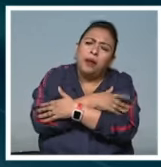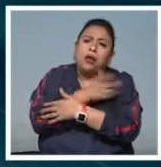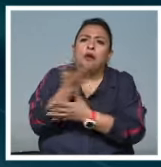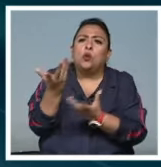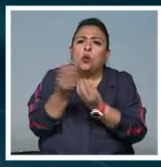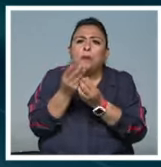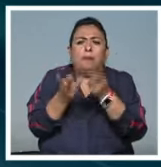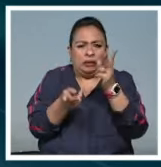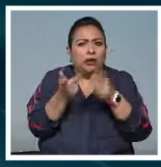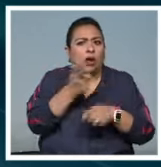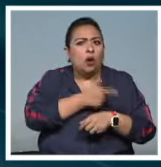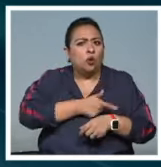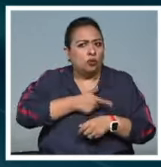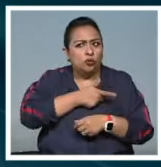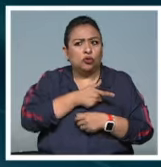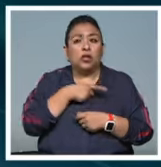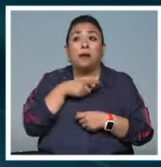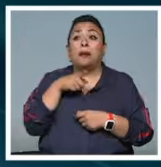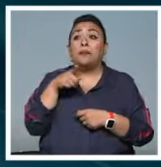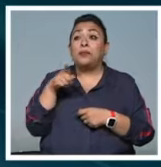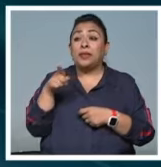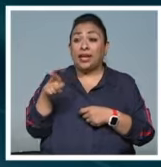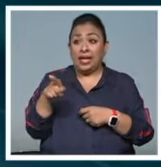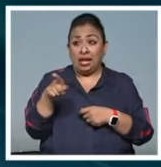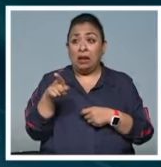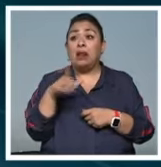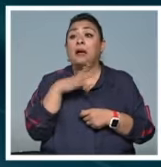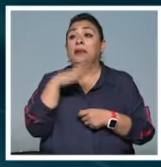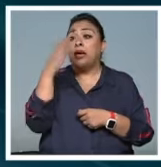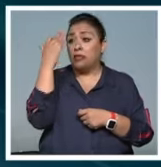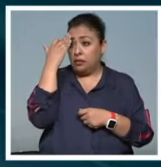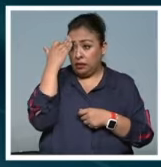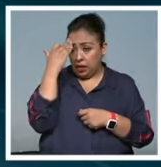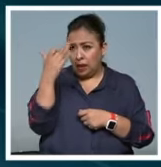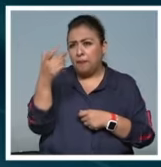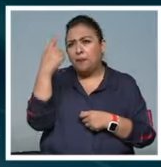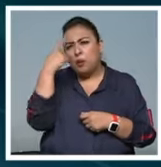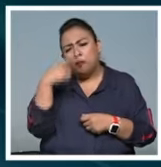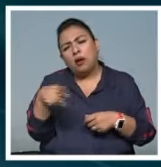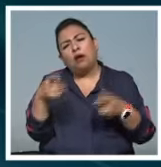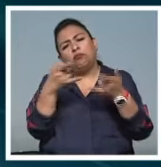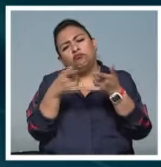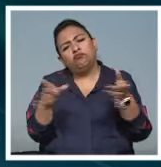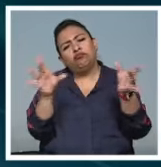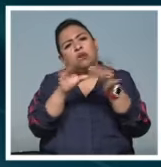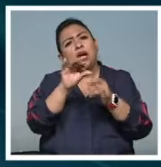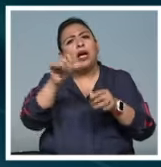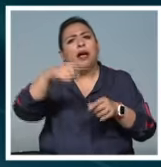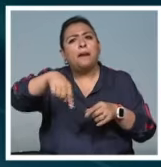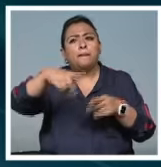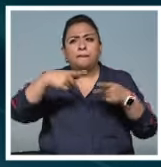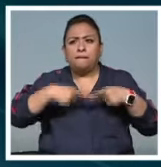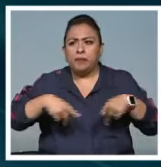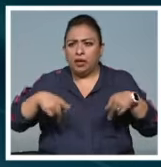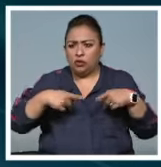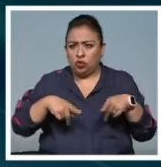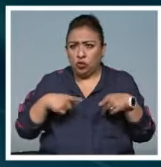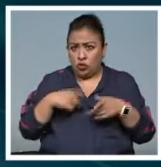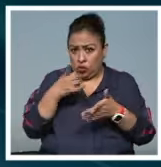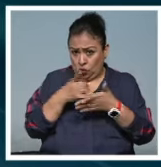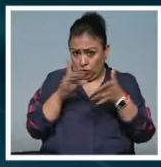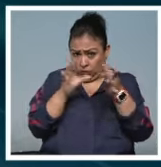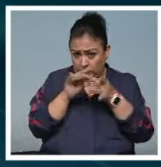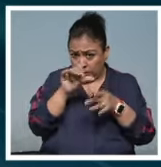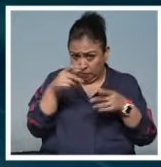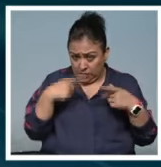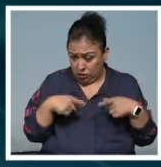nosotros. Él se daba el tiempo de contarle a la gente, y no solamente de contarle